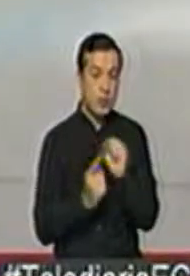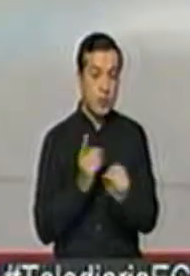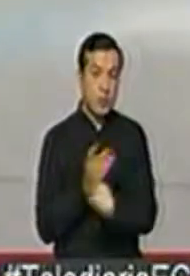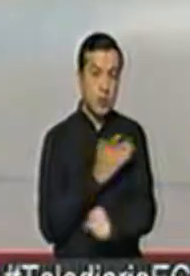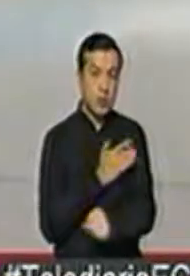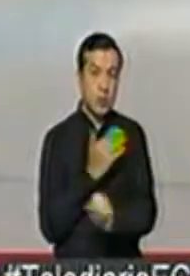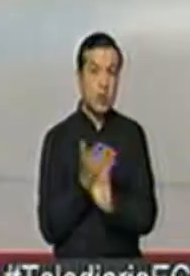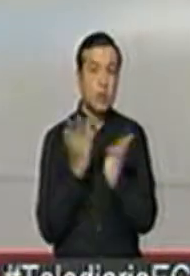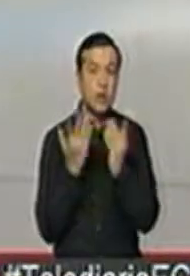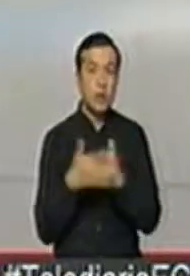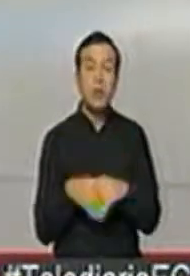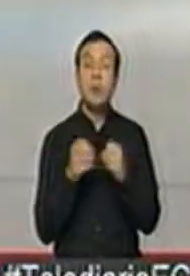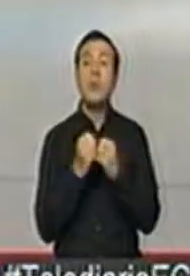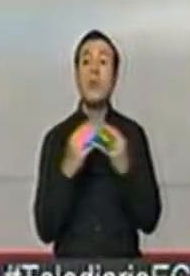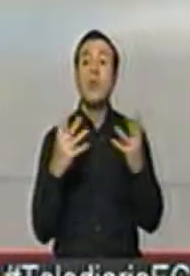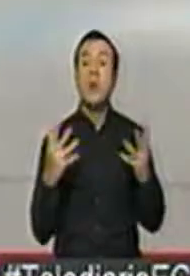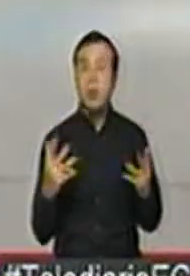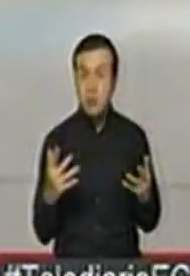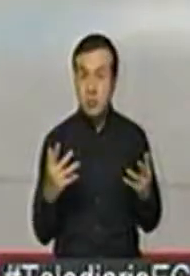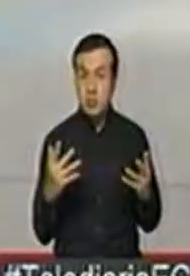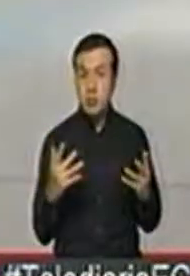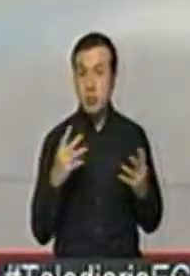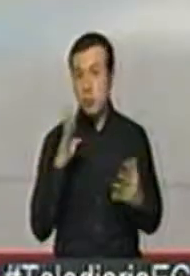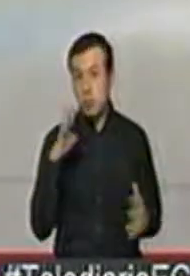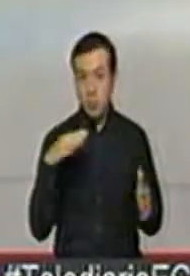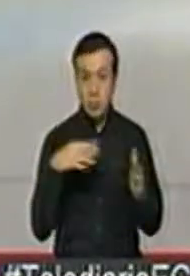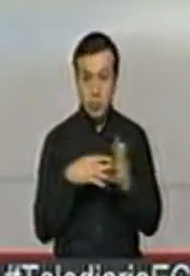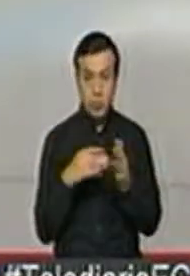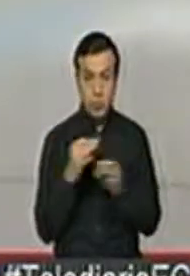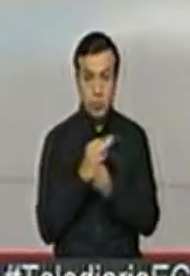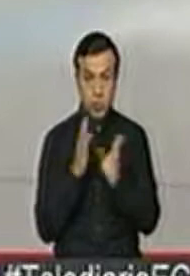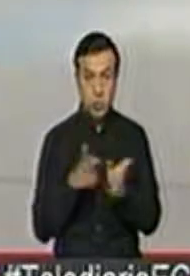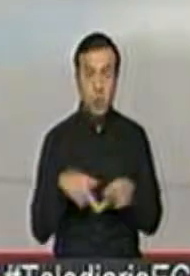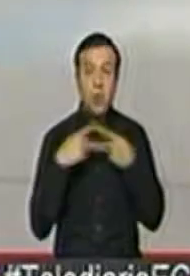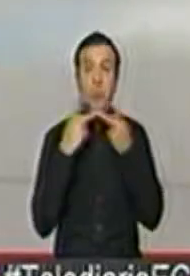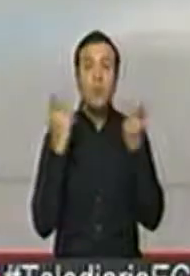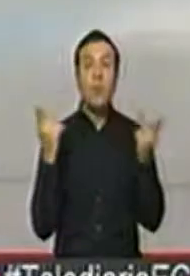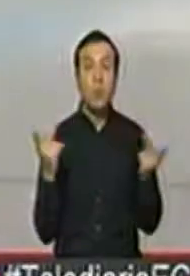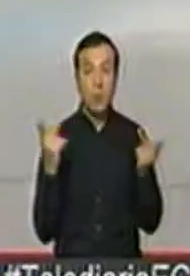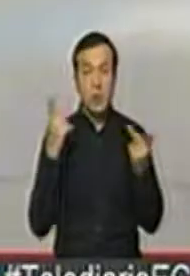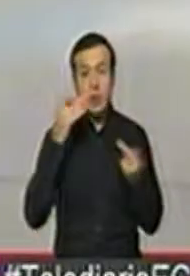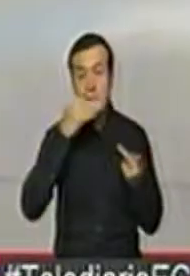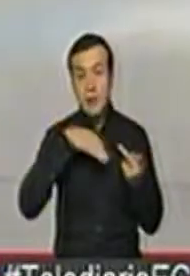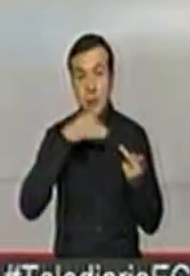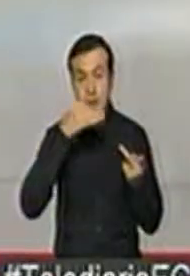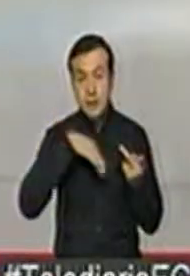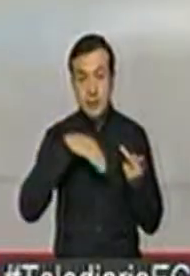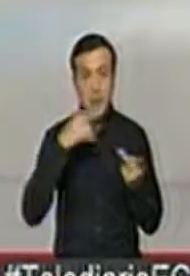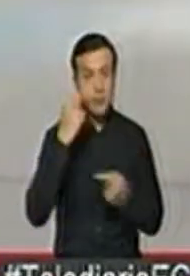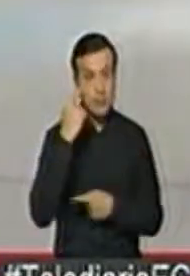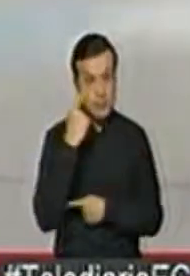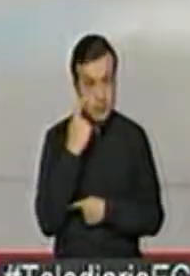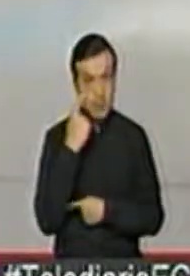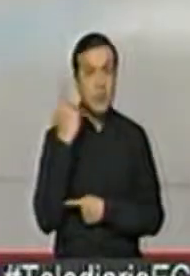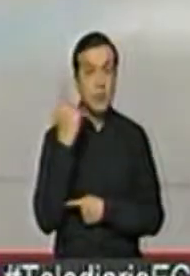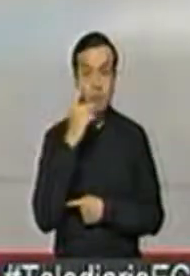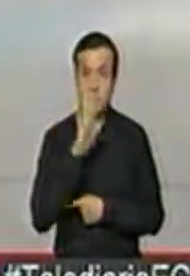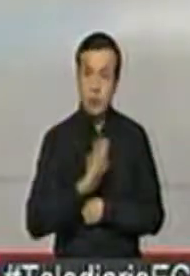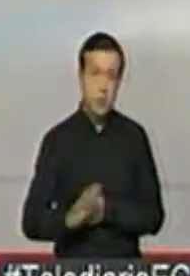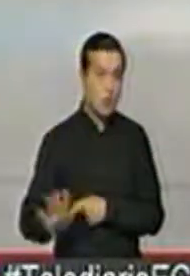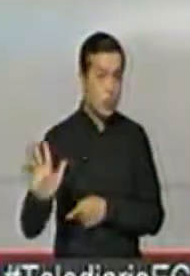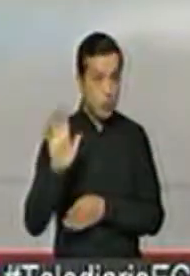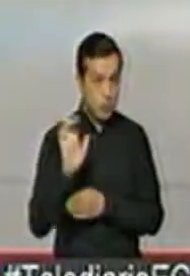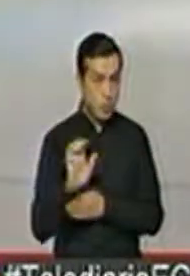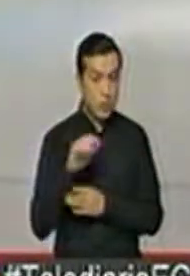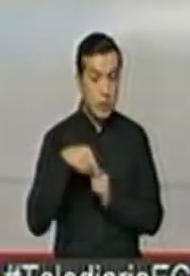se presentaron alrededor de 4,000 funcionarios públicos a rendir el examen. Lo vamos a hacer a nivel nacional.